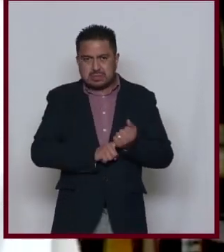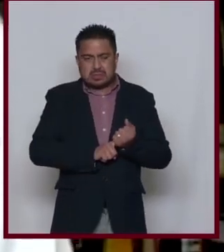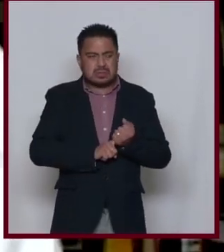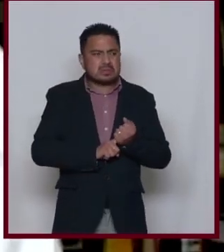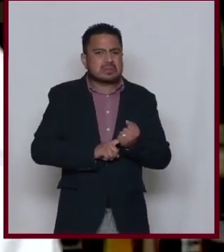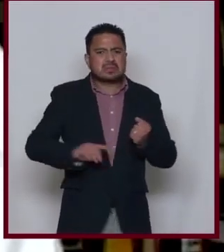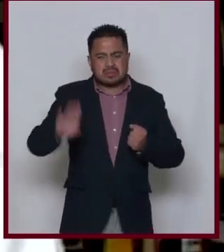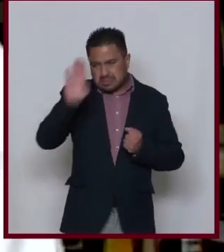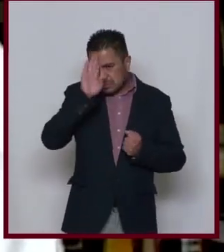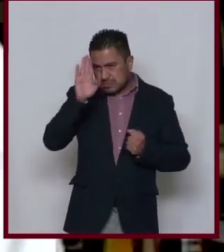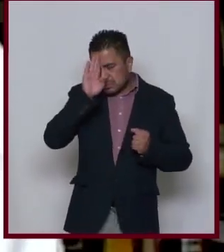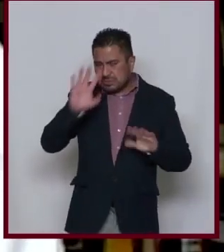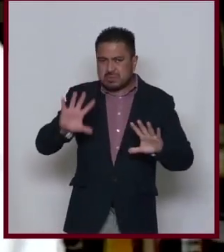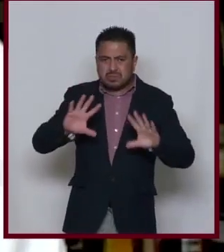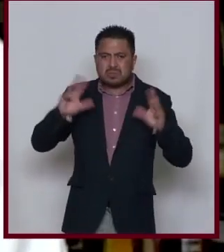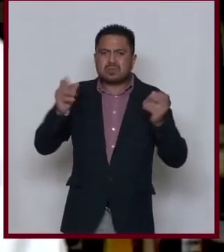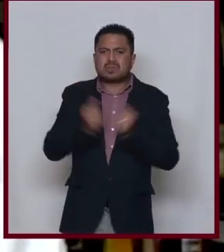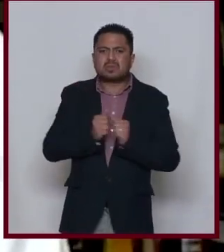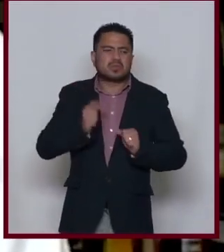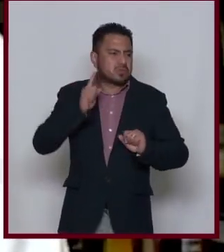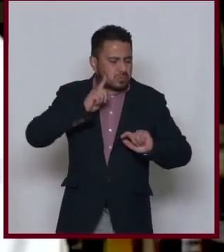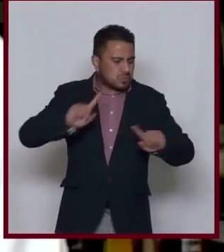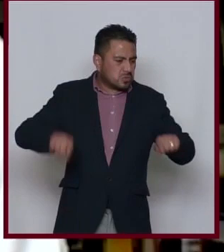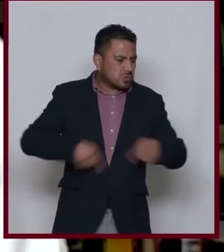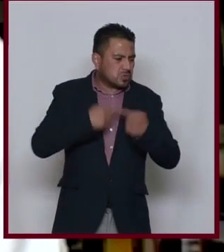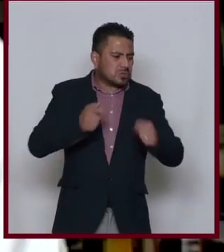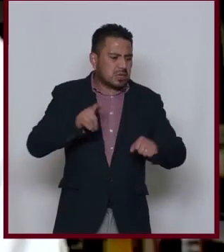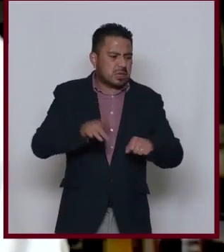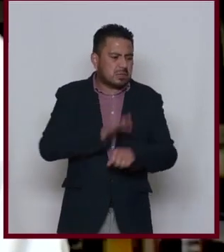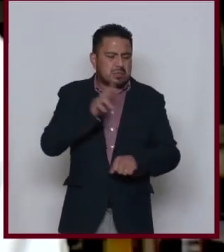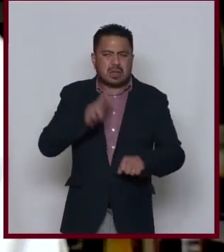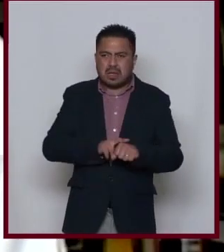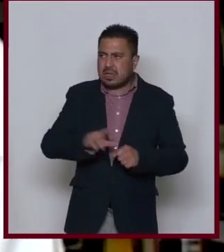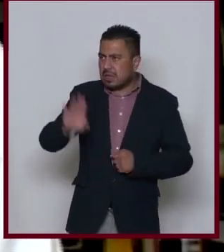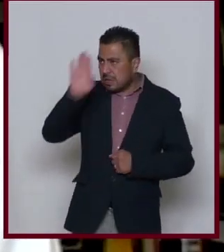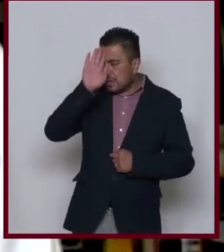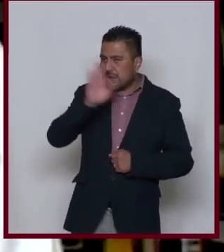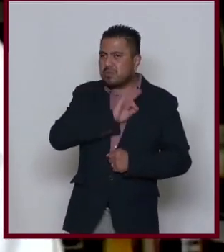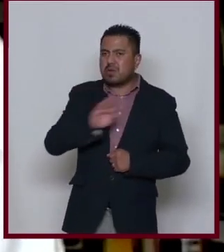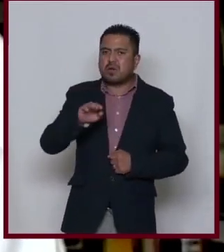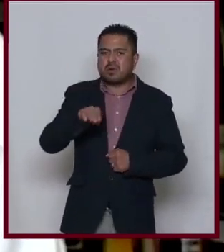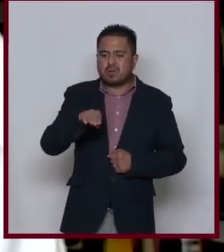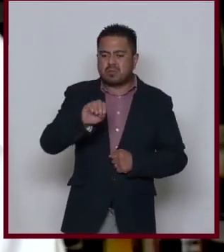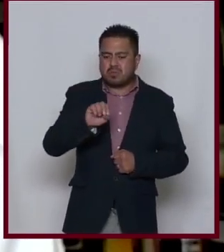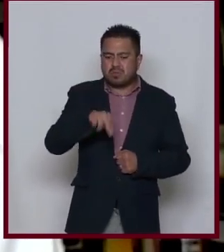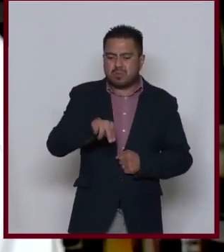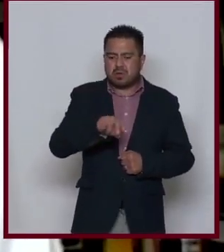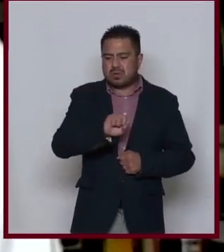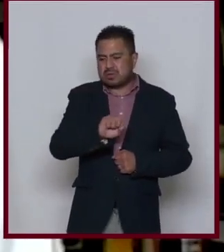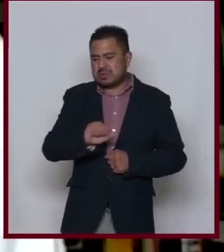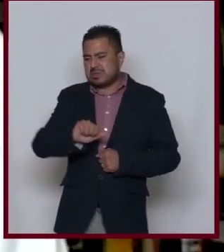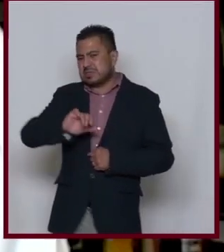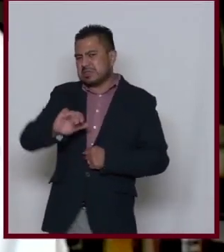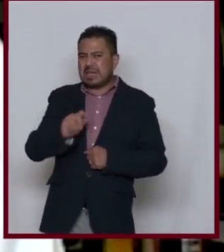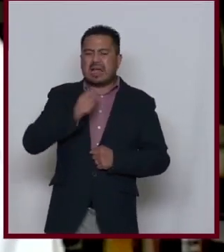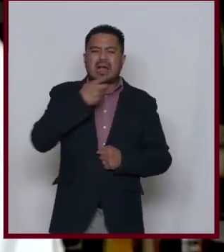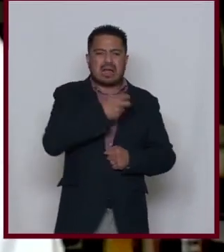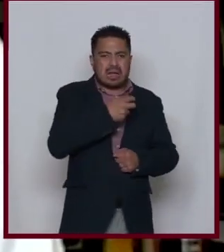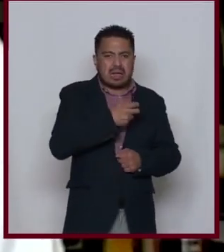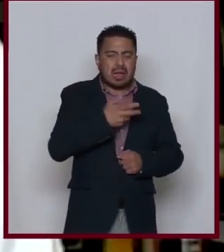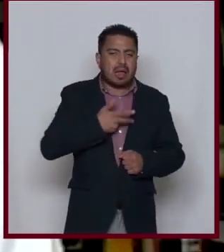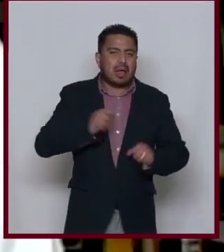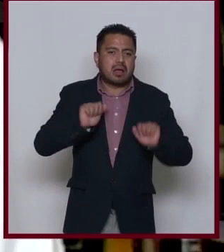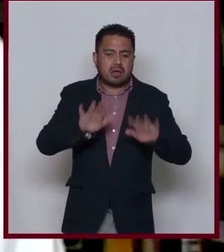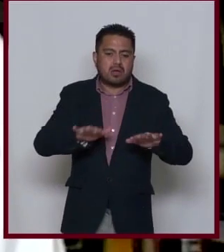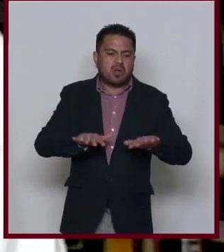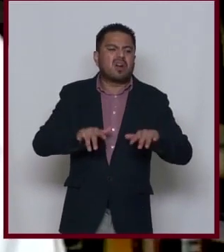ha considerado el músico con mayor perfección, que es Mozart. Mozart incluso tiene una